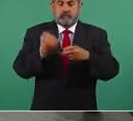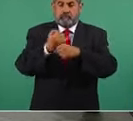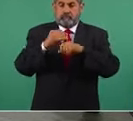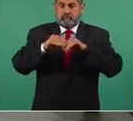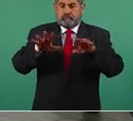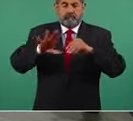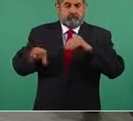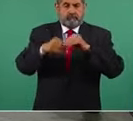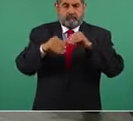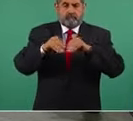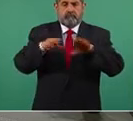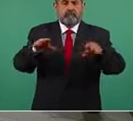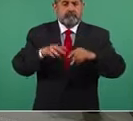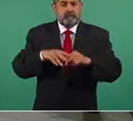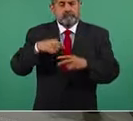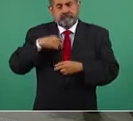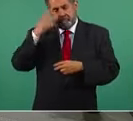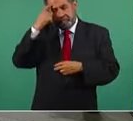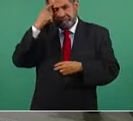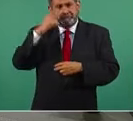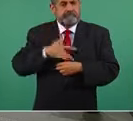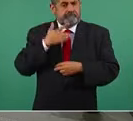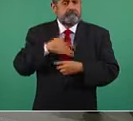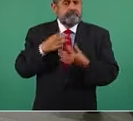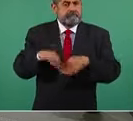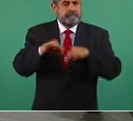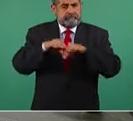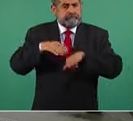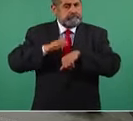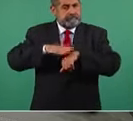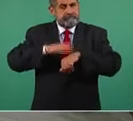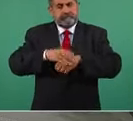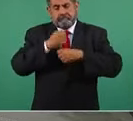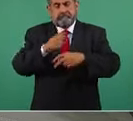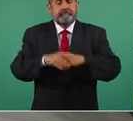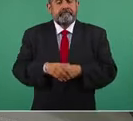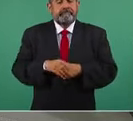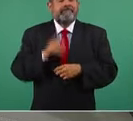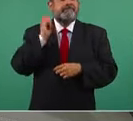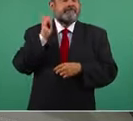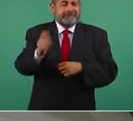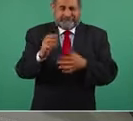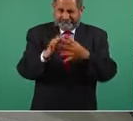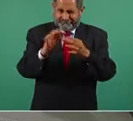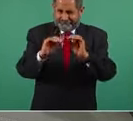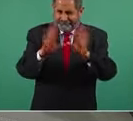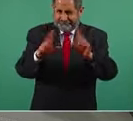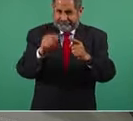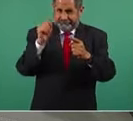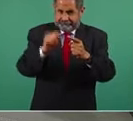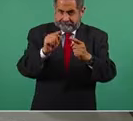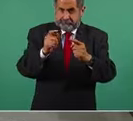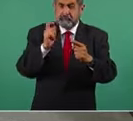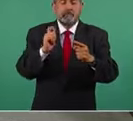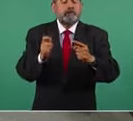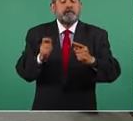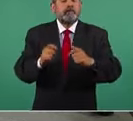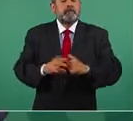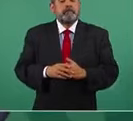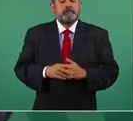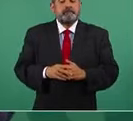información que considero importante. La precisión es que si